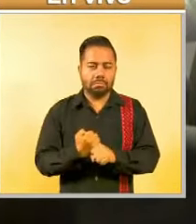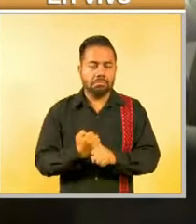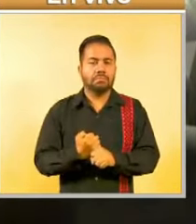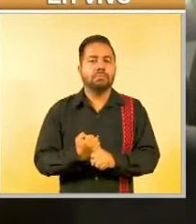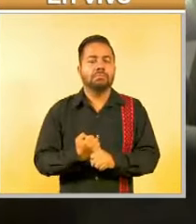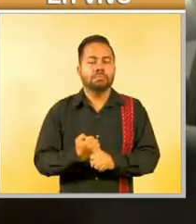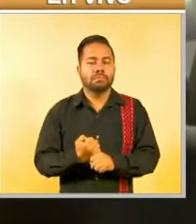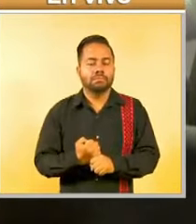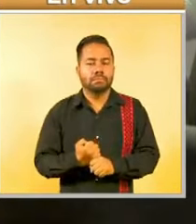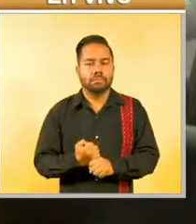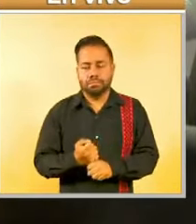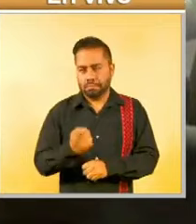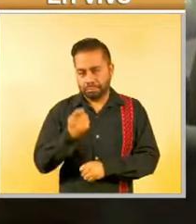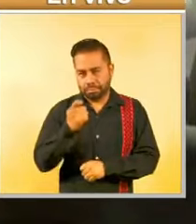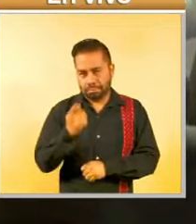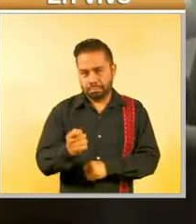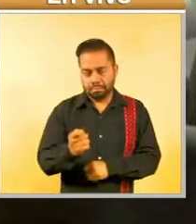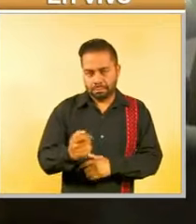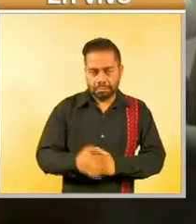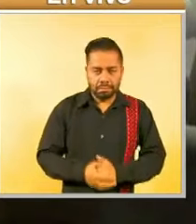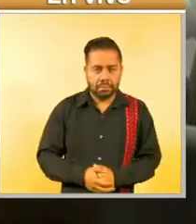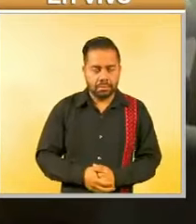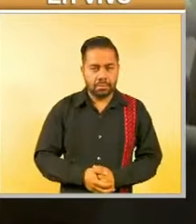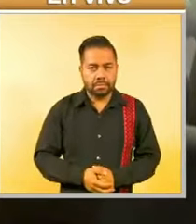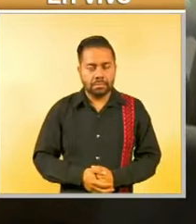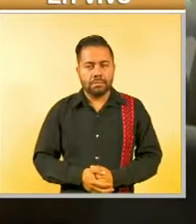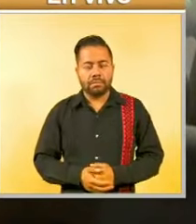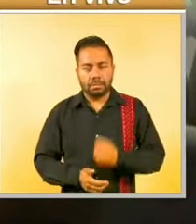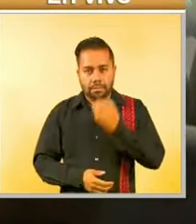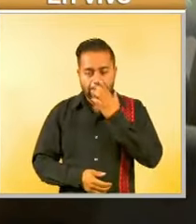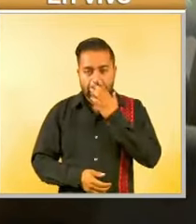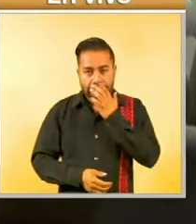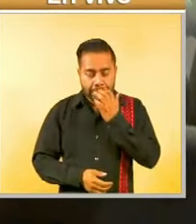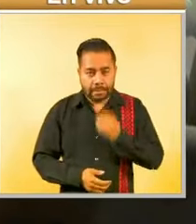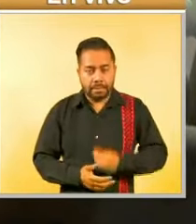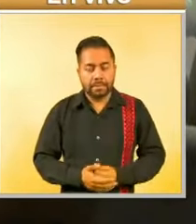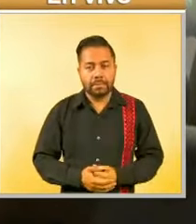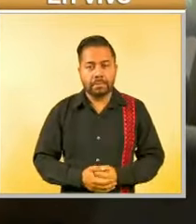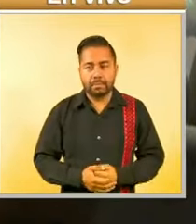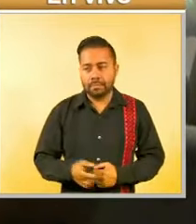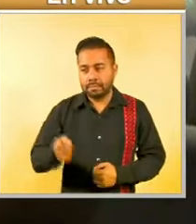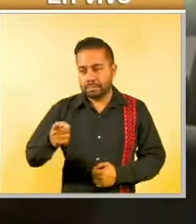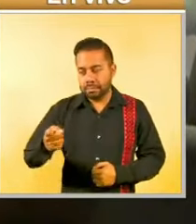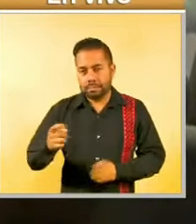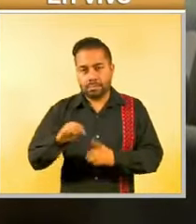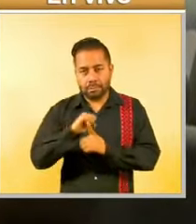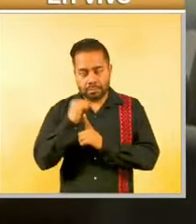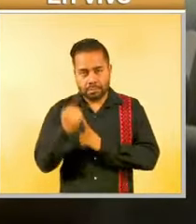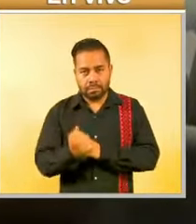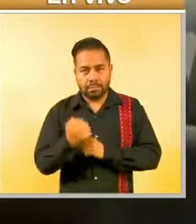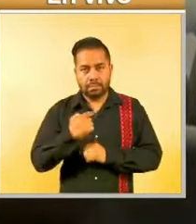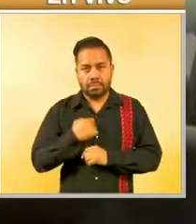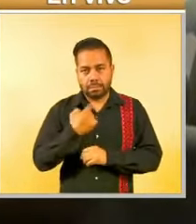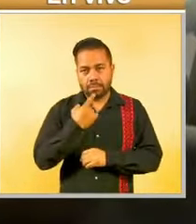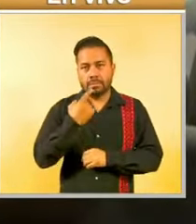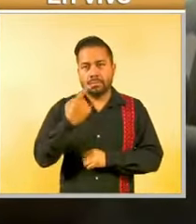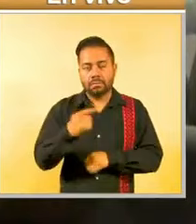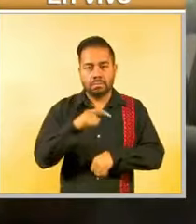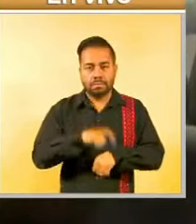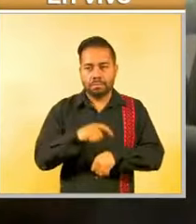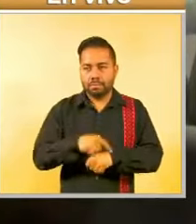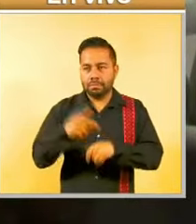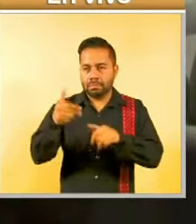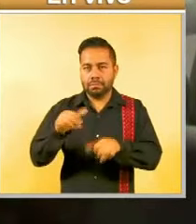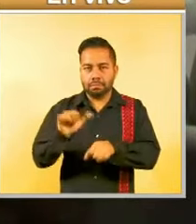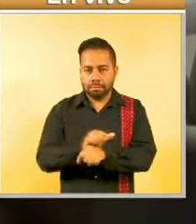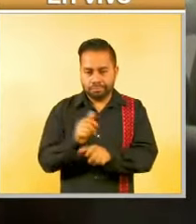vacacional es de que pues proveían la situación yo ya lo comenté a qué horas llegaban las